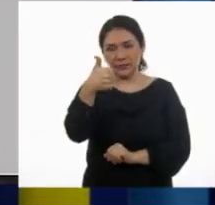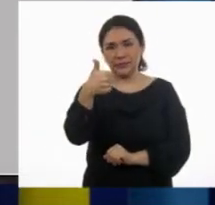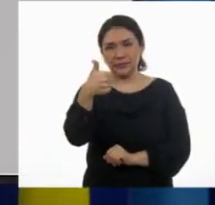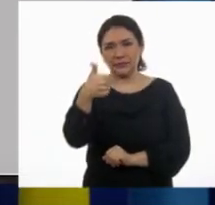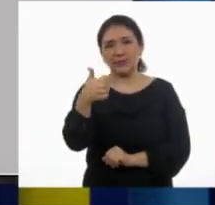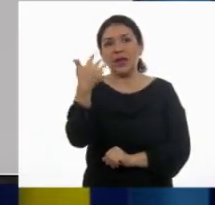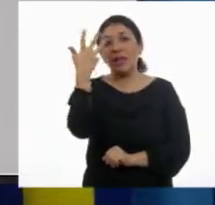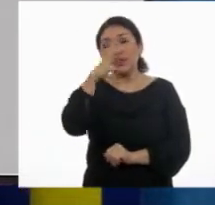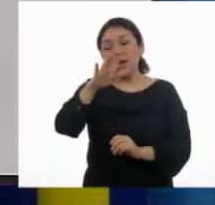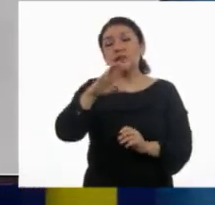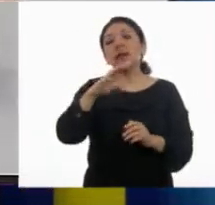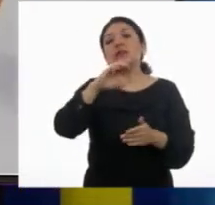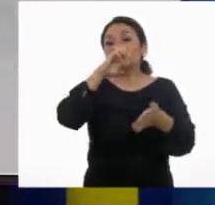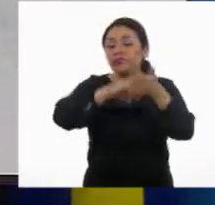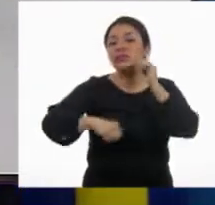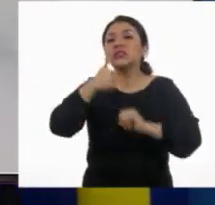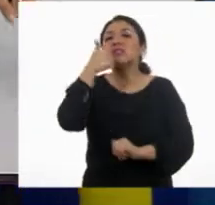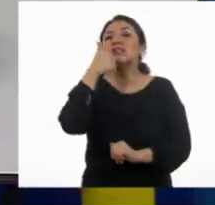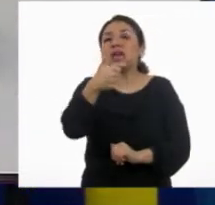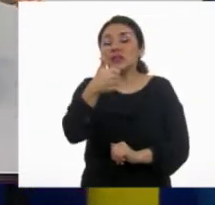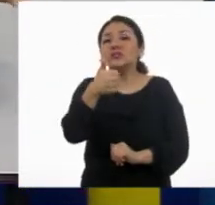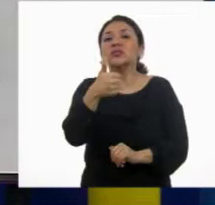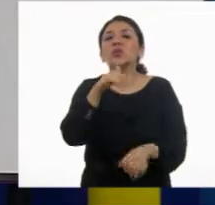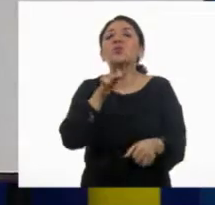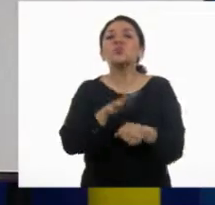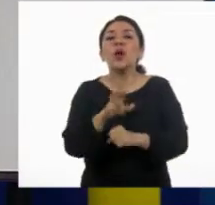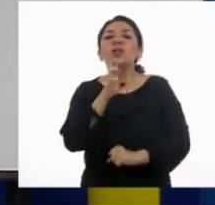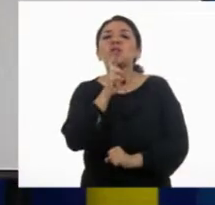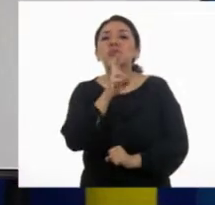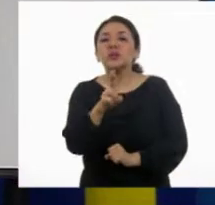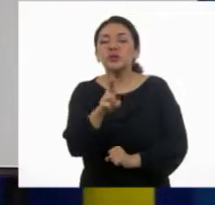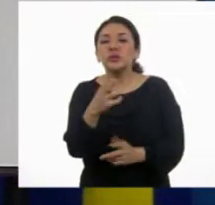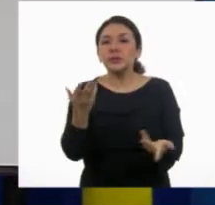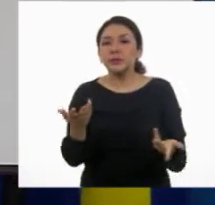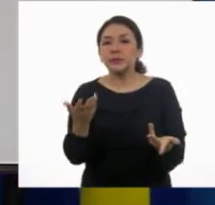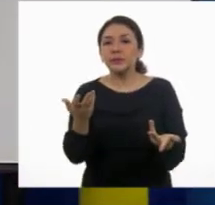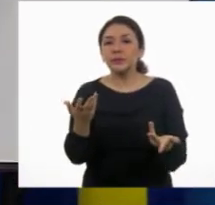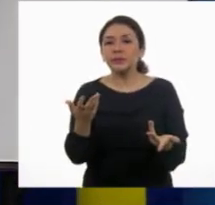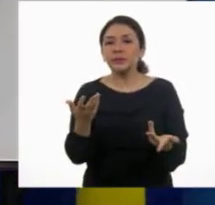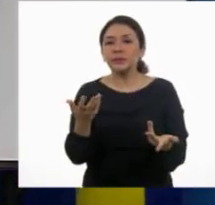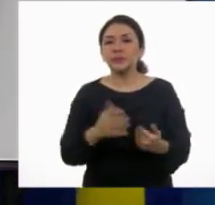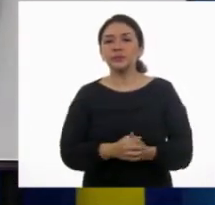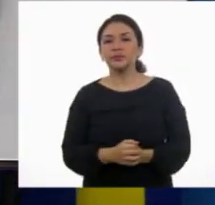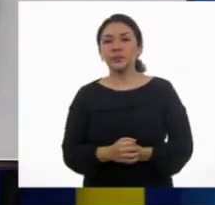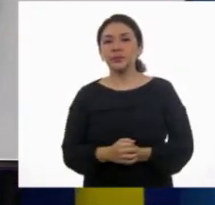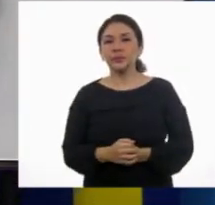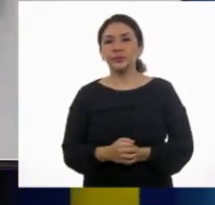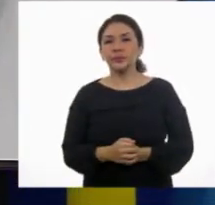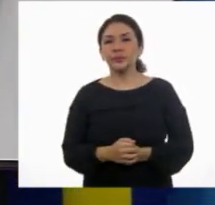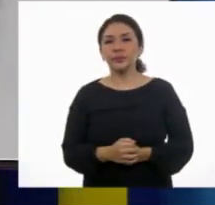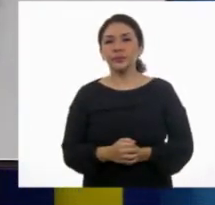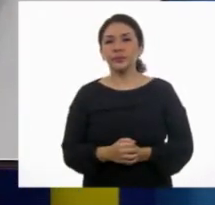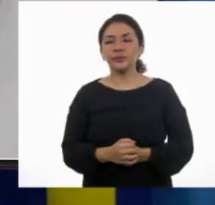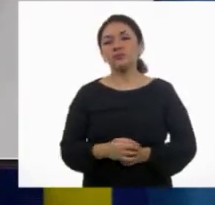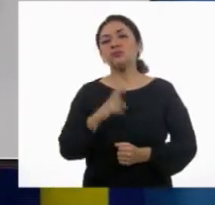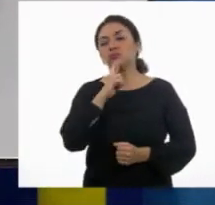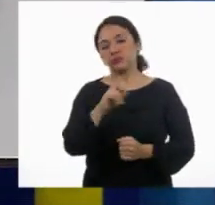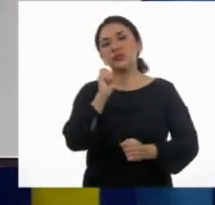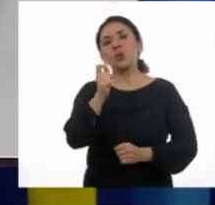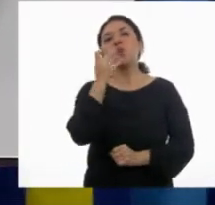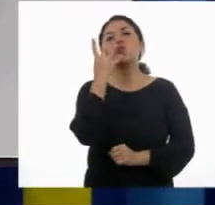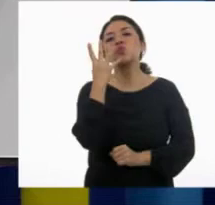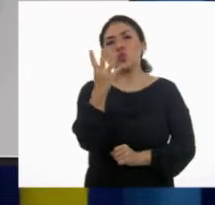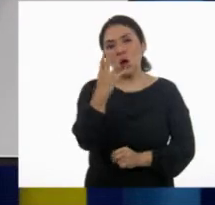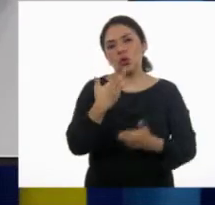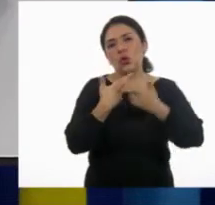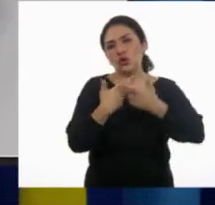menos los 6 litros, ¿verdad? Porque cada botella es de un litro. 10 menos 6 es igual a